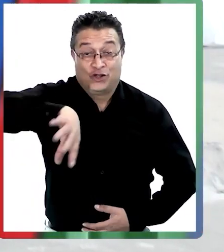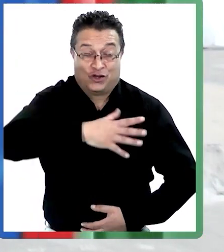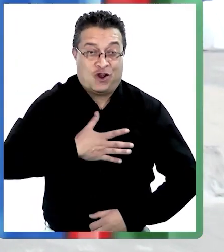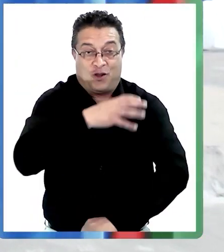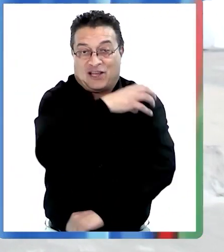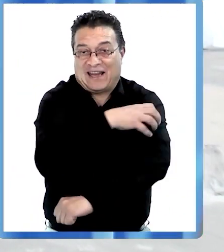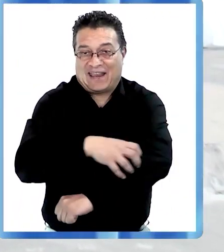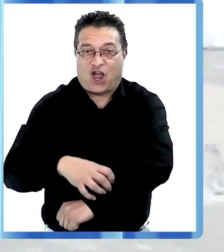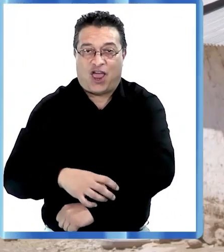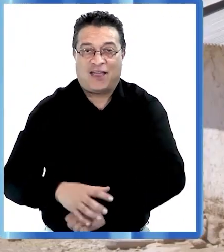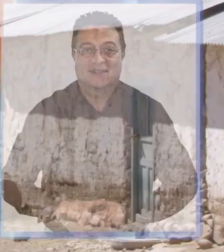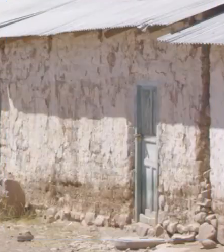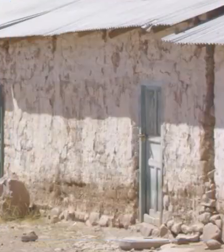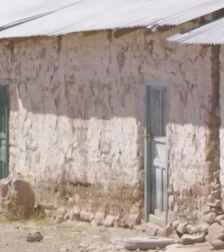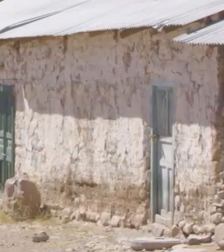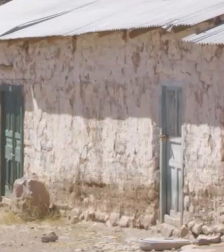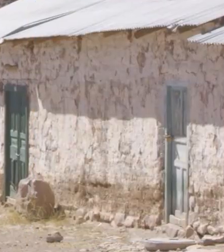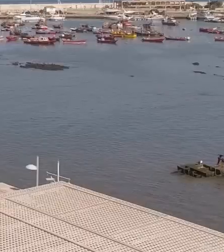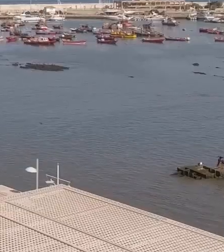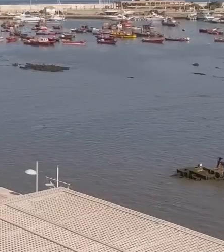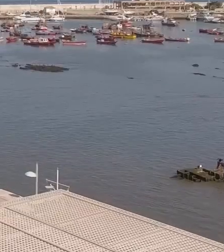Somos las regiones.